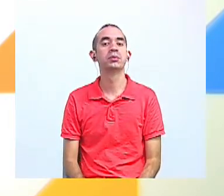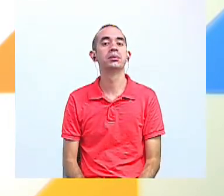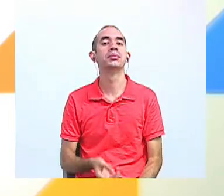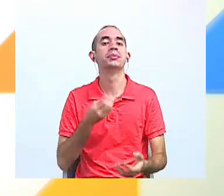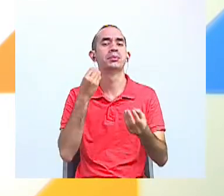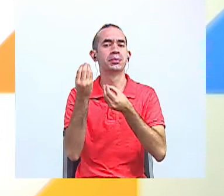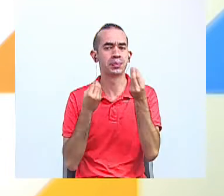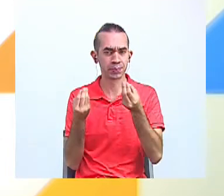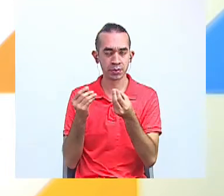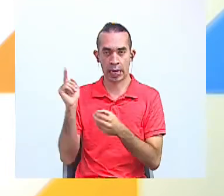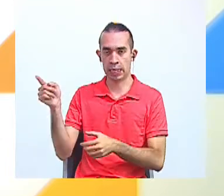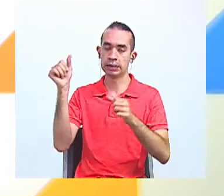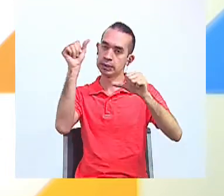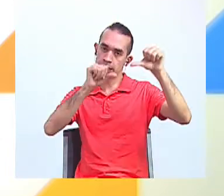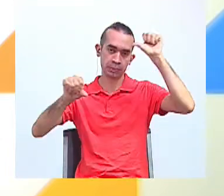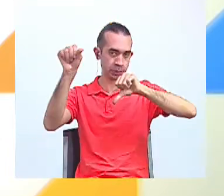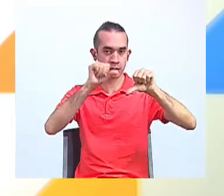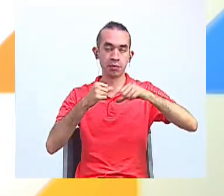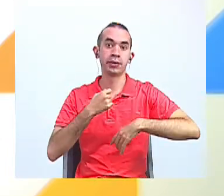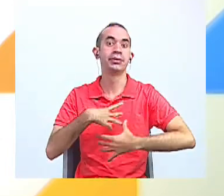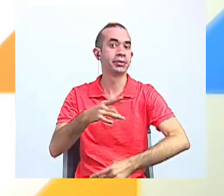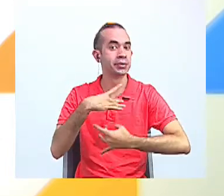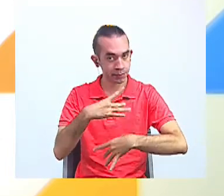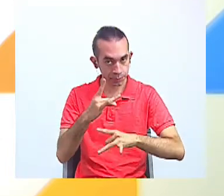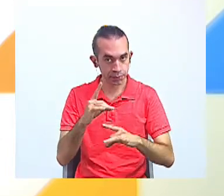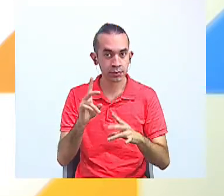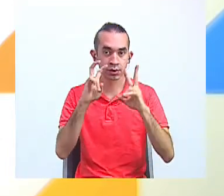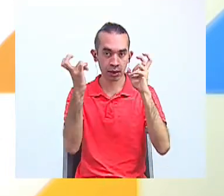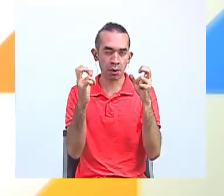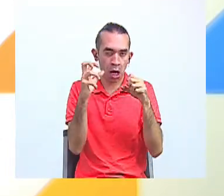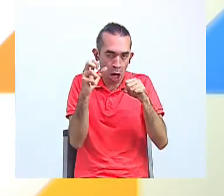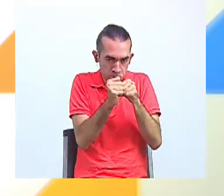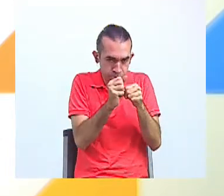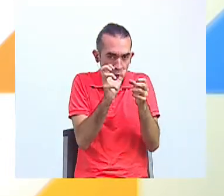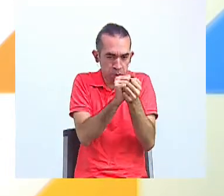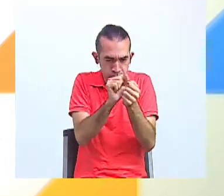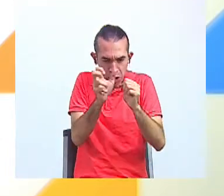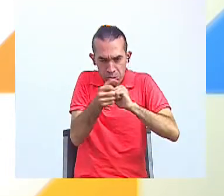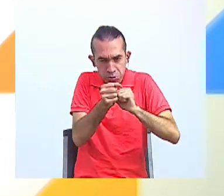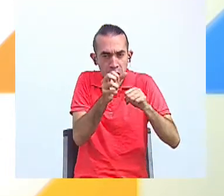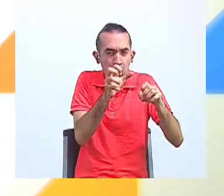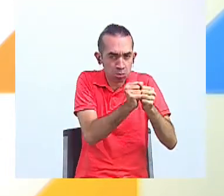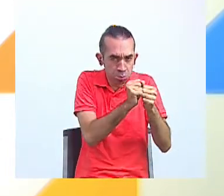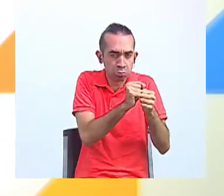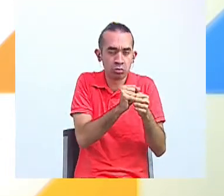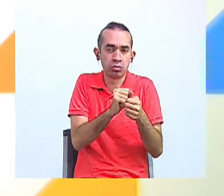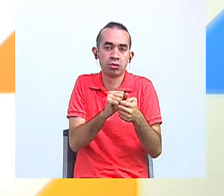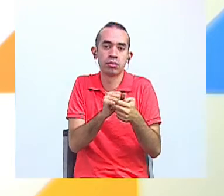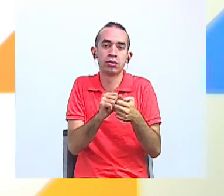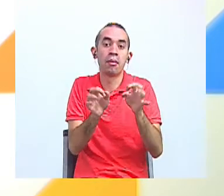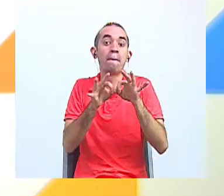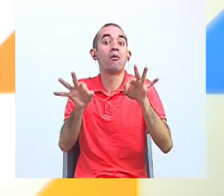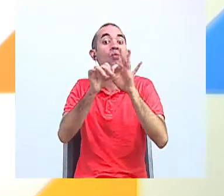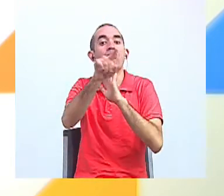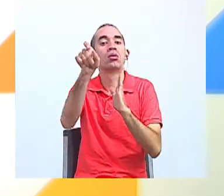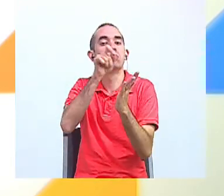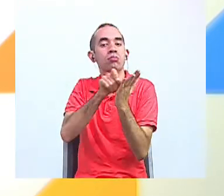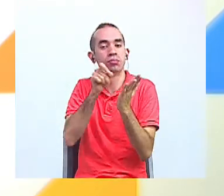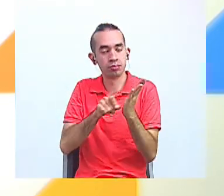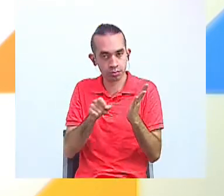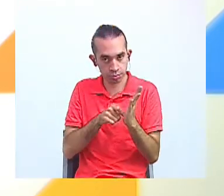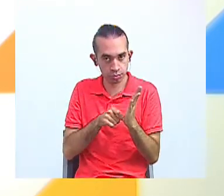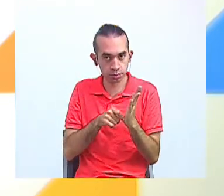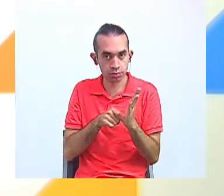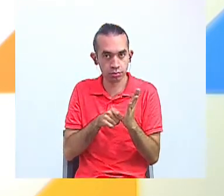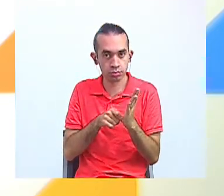desarrollamos un experimento muy interesante sobre la densidad. Es importante que tomen nota. Vamos a ver que